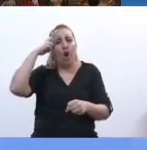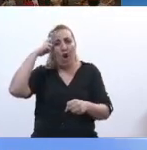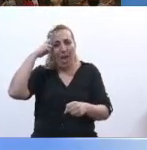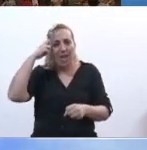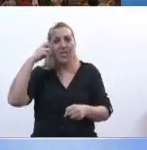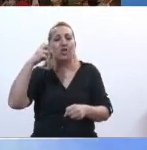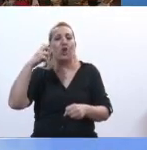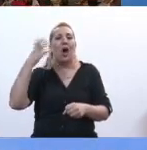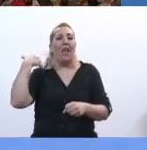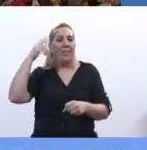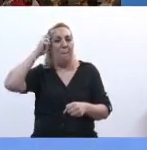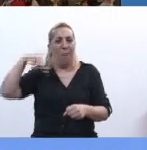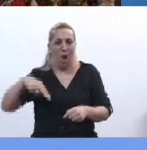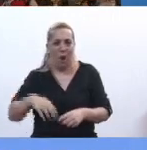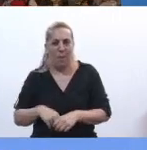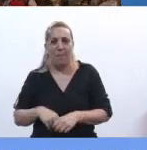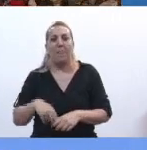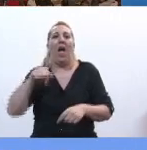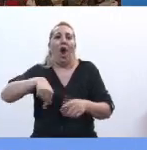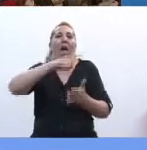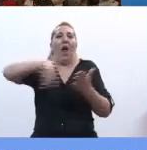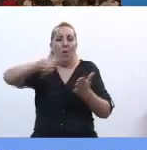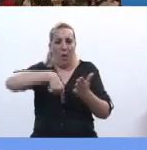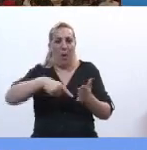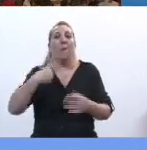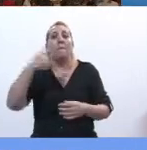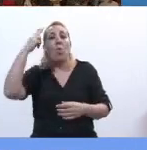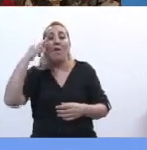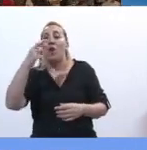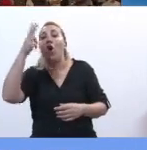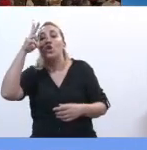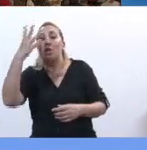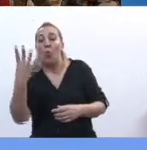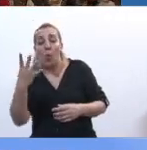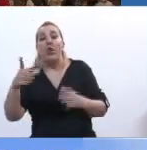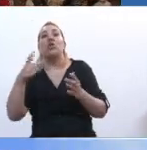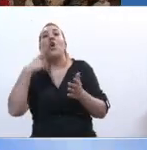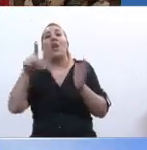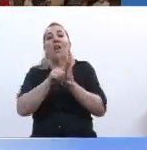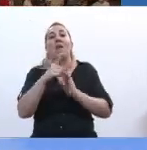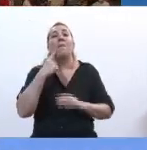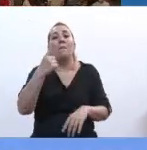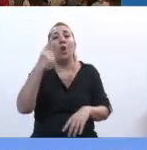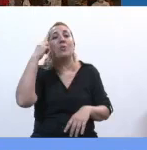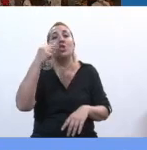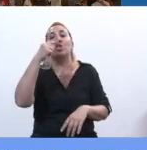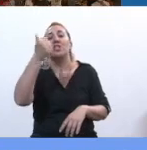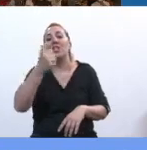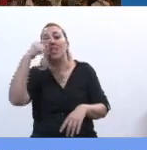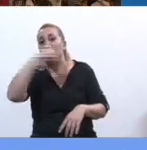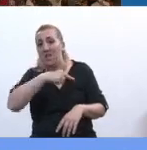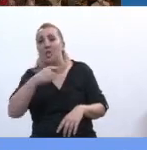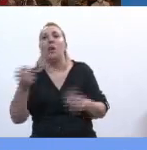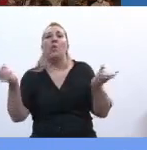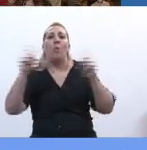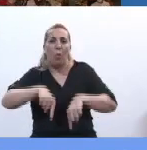del general perón y en mil 984 por las 23 mil 077 volvemos al espíritu